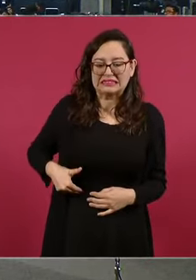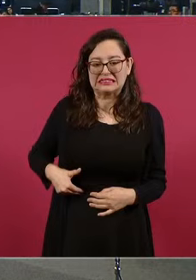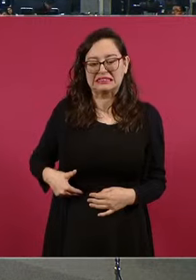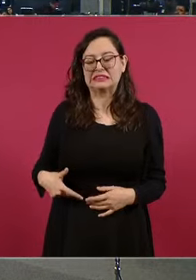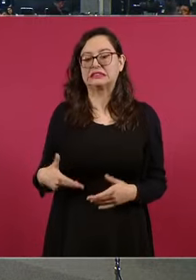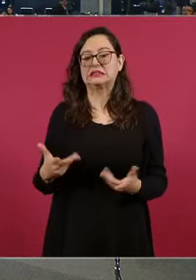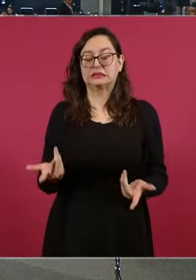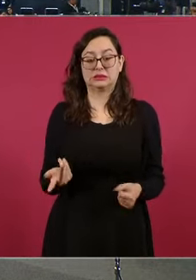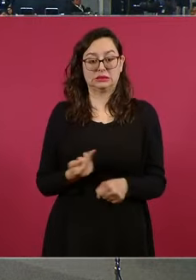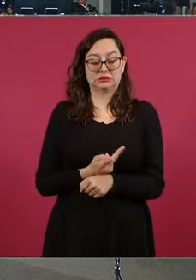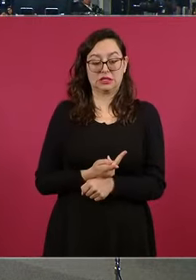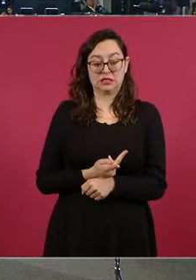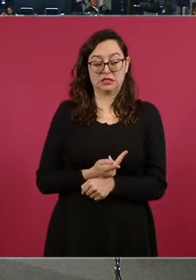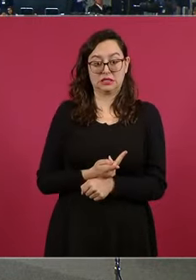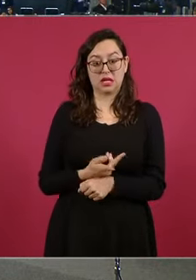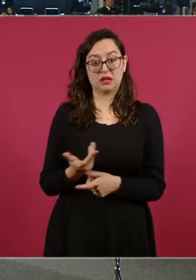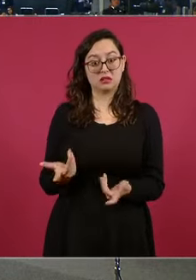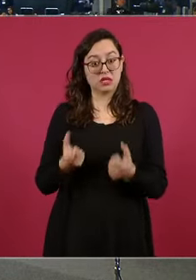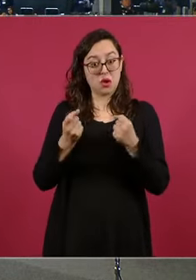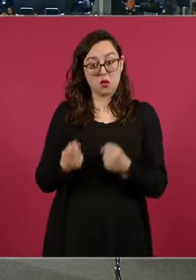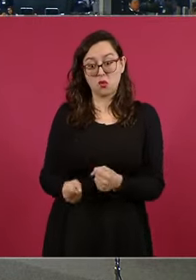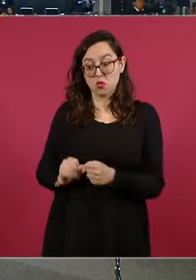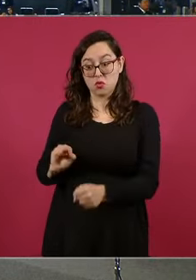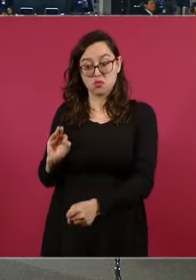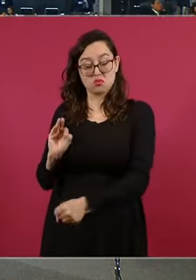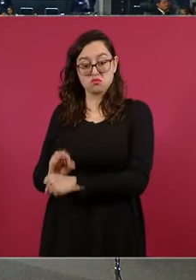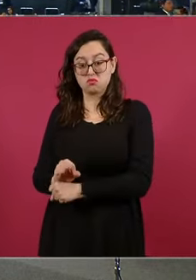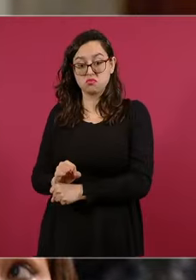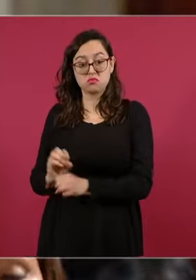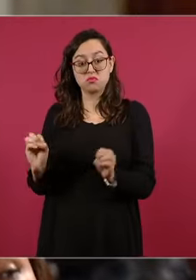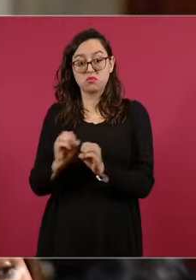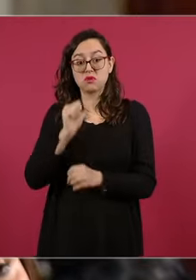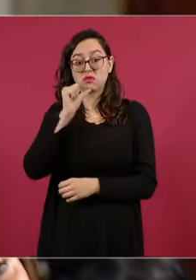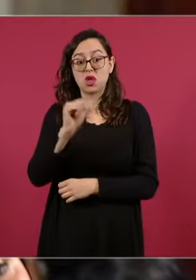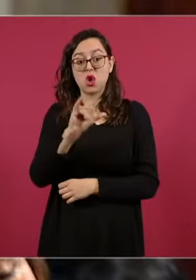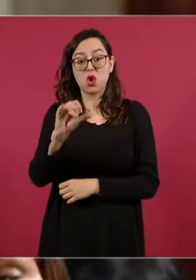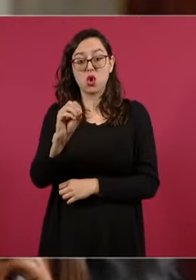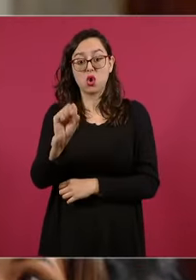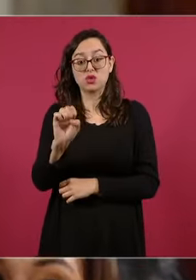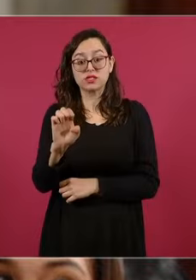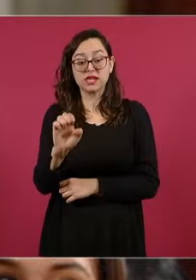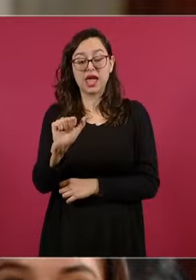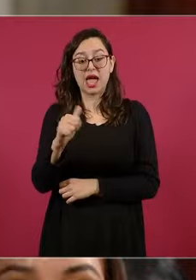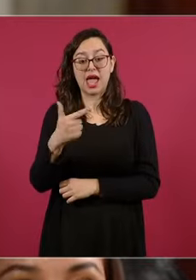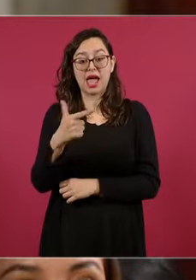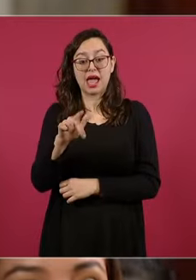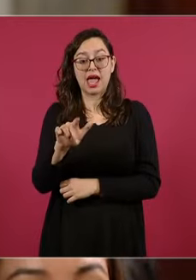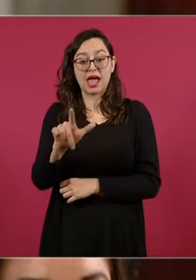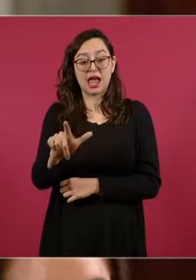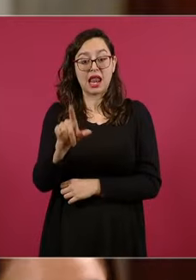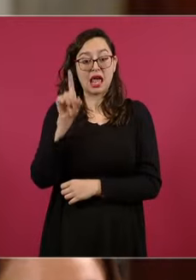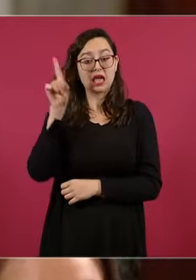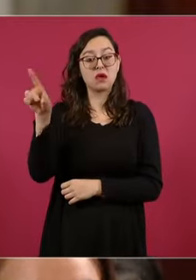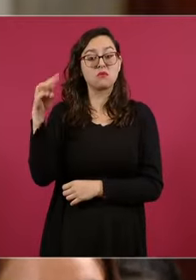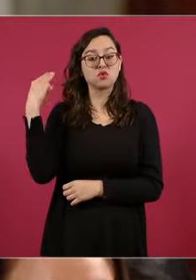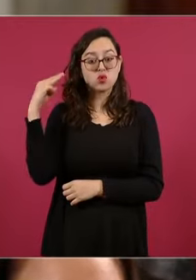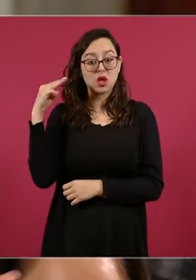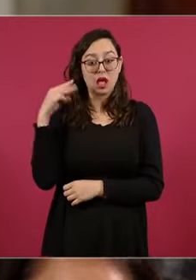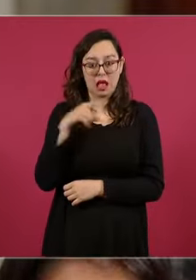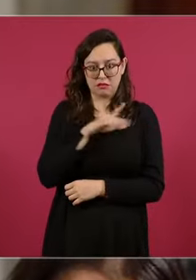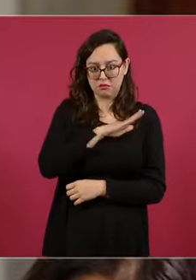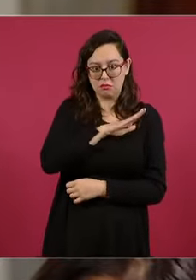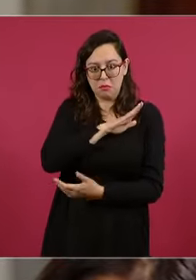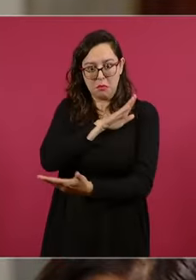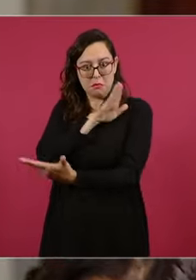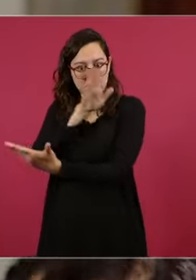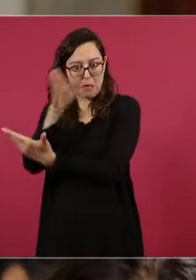y no lo está cubriendo los seguros y todas las prestaciones que tiene José Ángel Murillo en Morelia, Michoacán, iba a su trabajo,